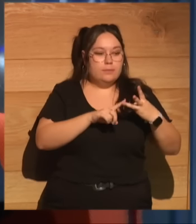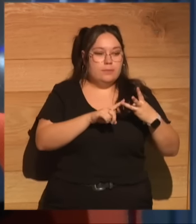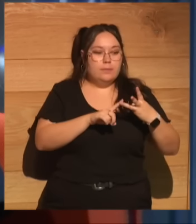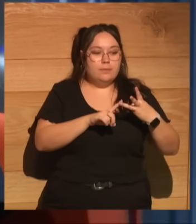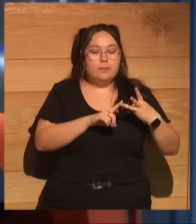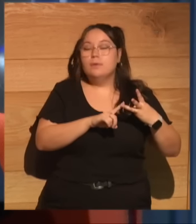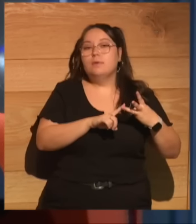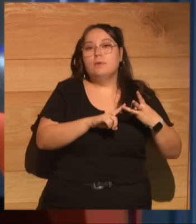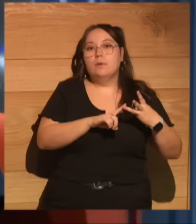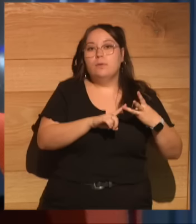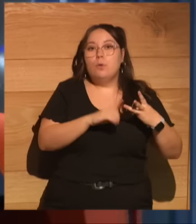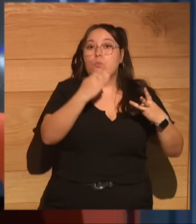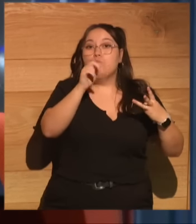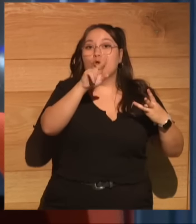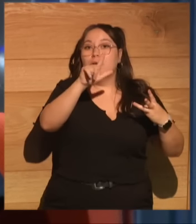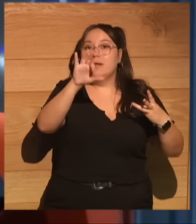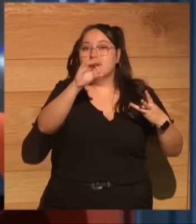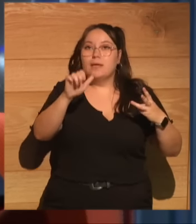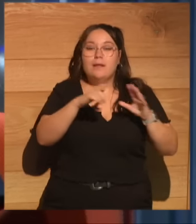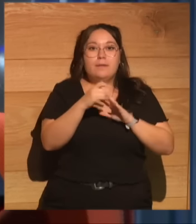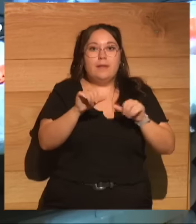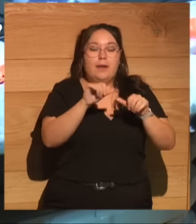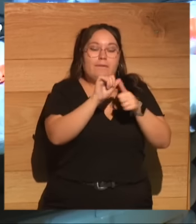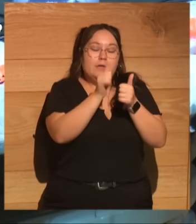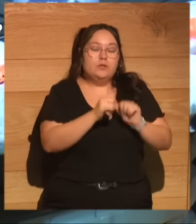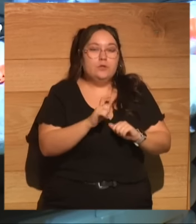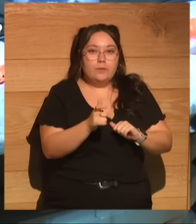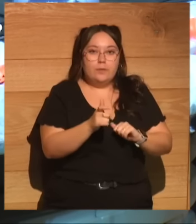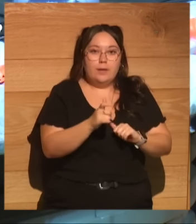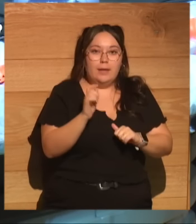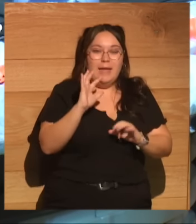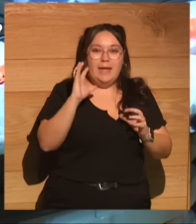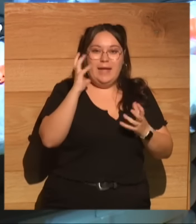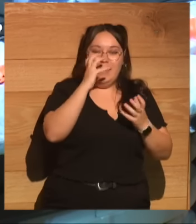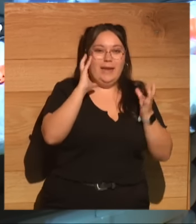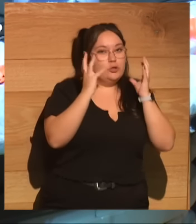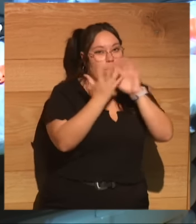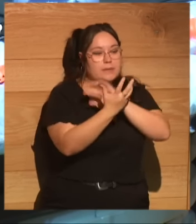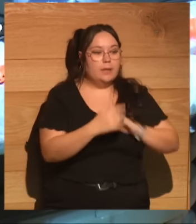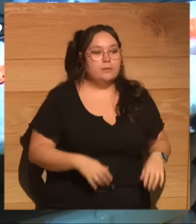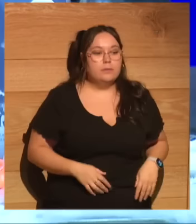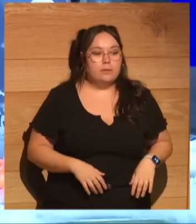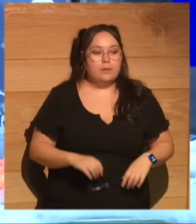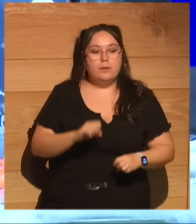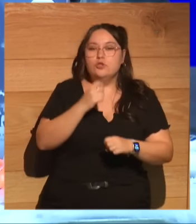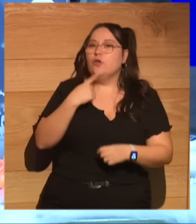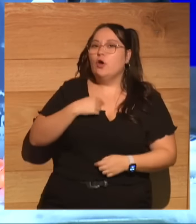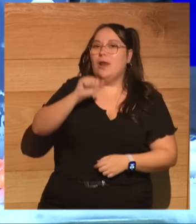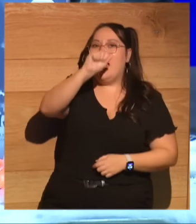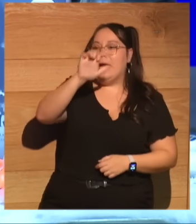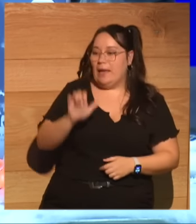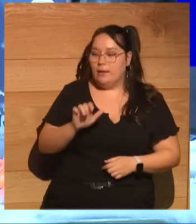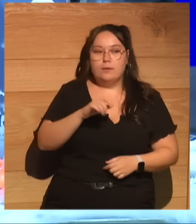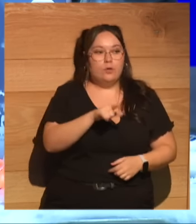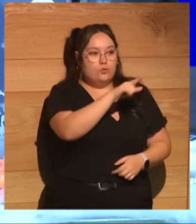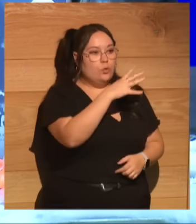La versión burlesque de El Exorcista. Yo digo la E. ¿La qué? Como la E. La AE. Javi, tú